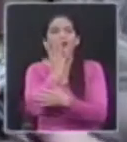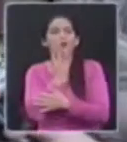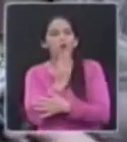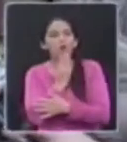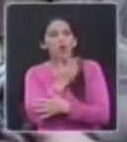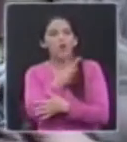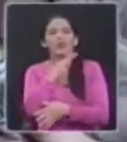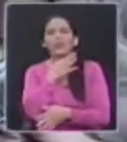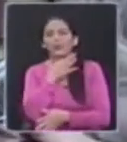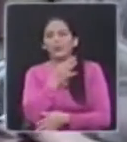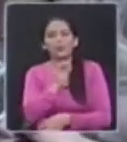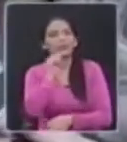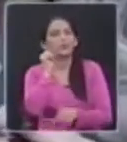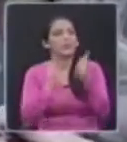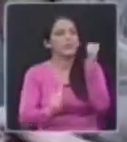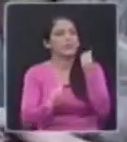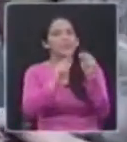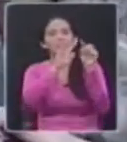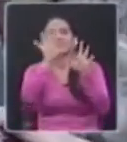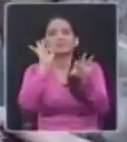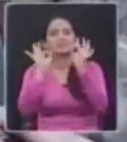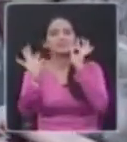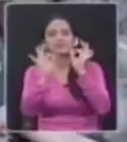todos gustos y todos,